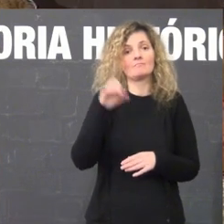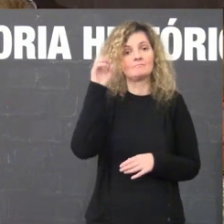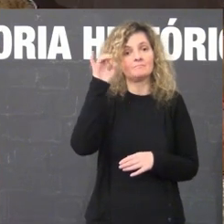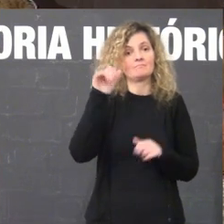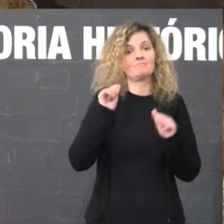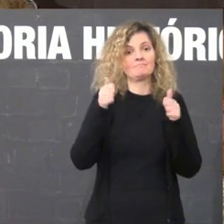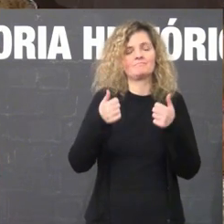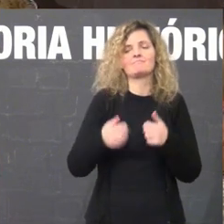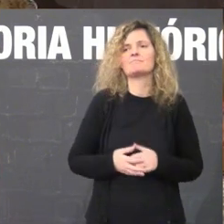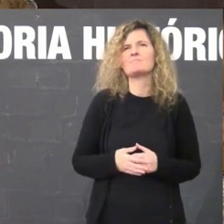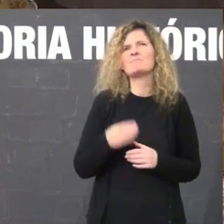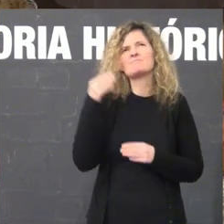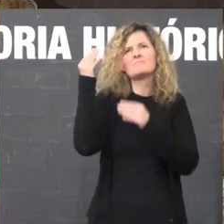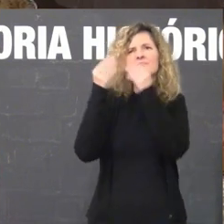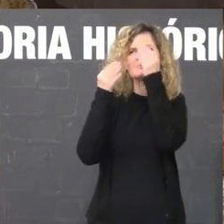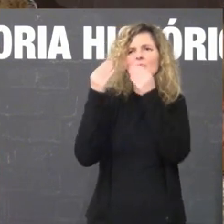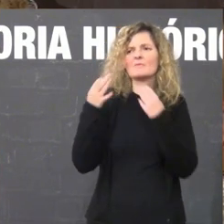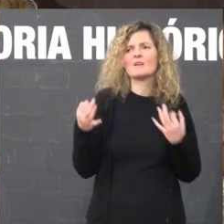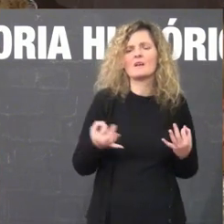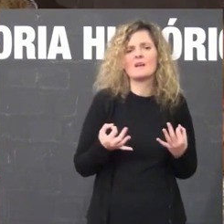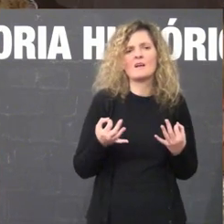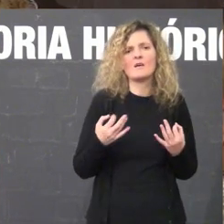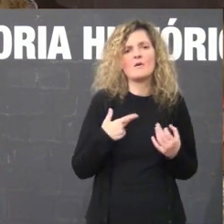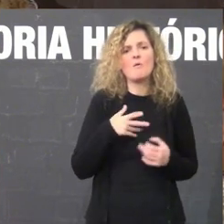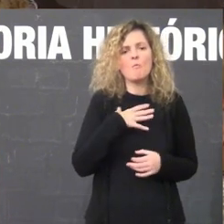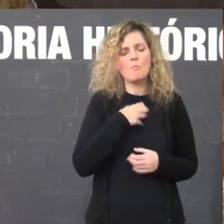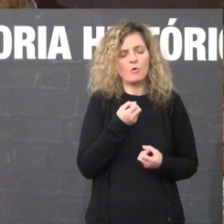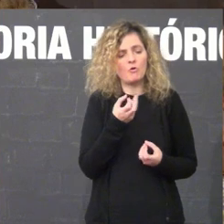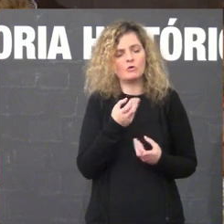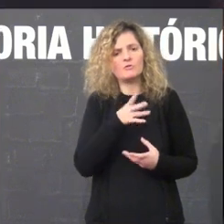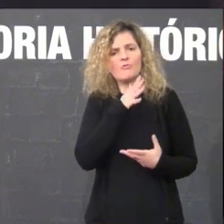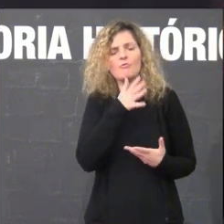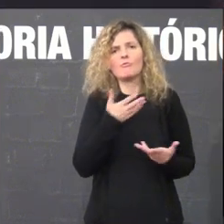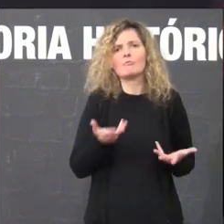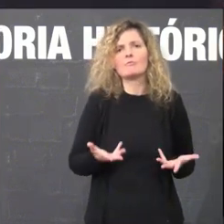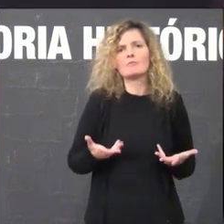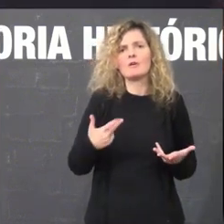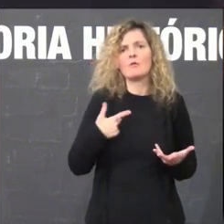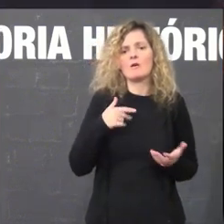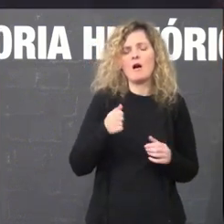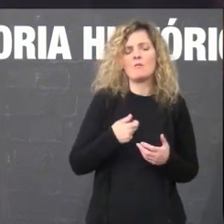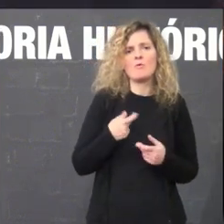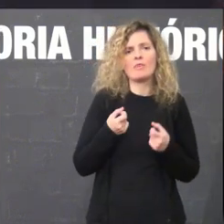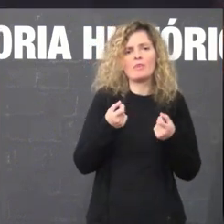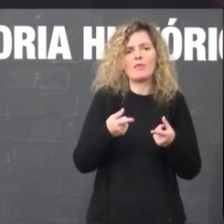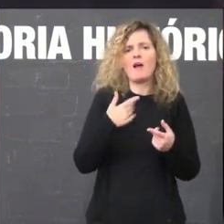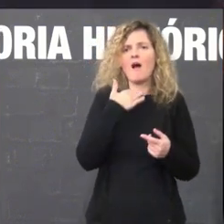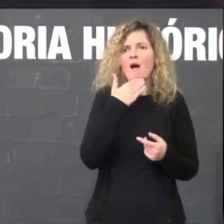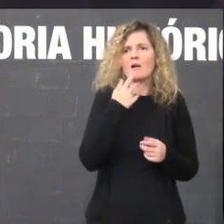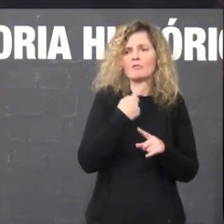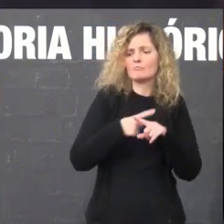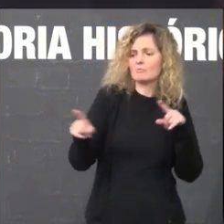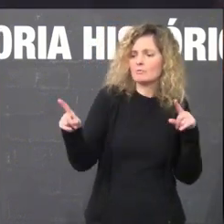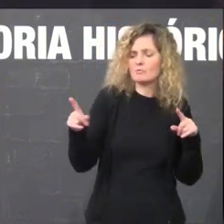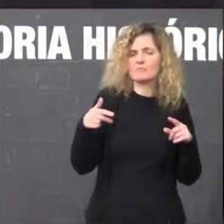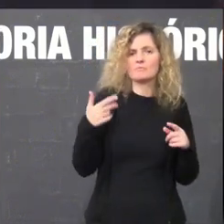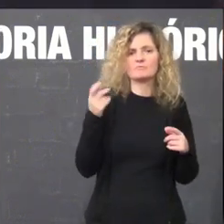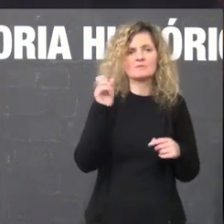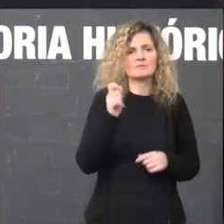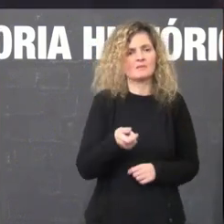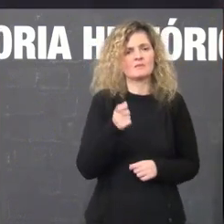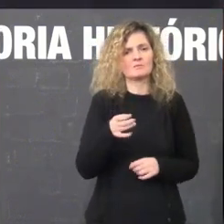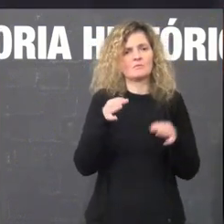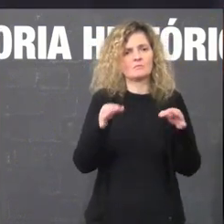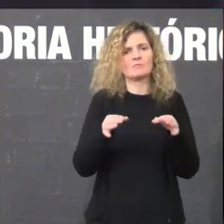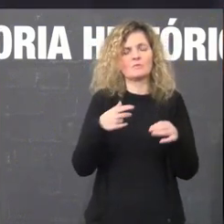conferencia pensé a ver qué puedo contar yo aquí que aporte algo y que sea algo diferente a lo que bueno